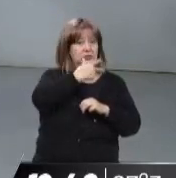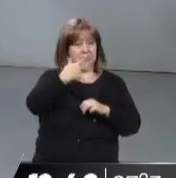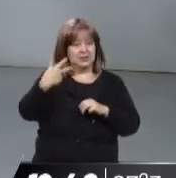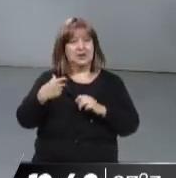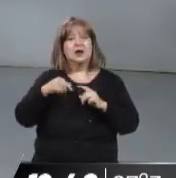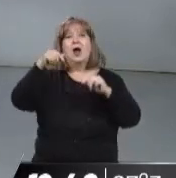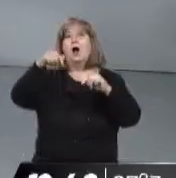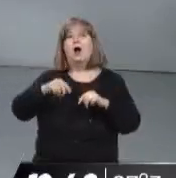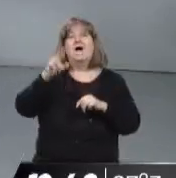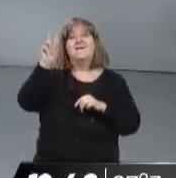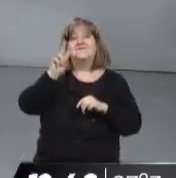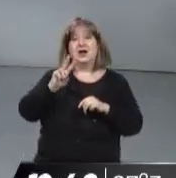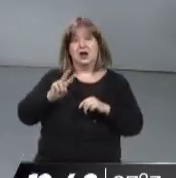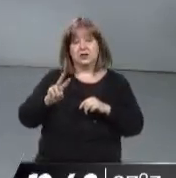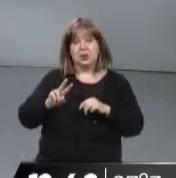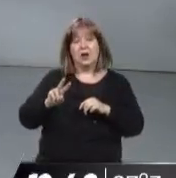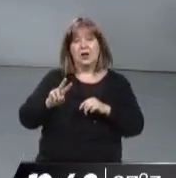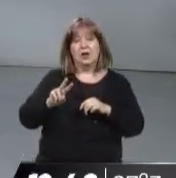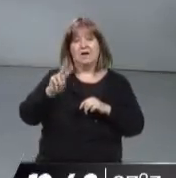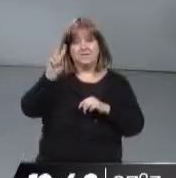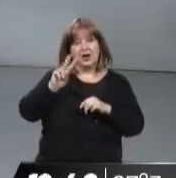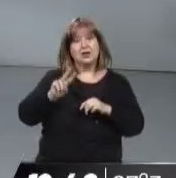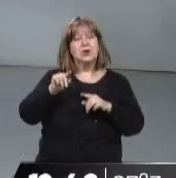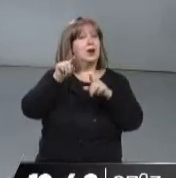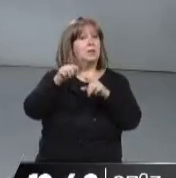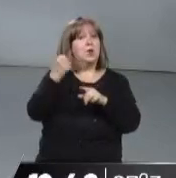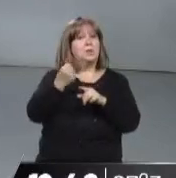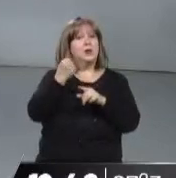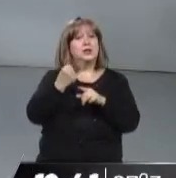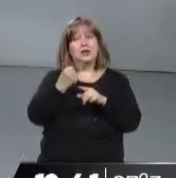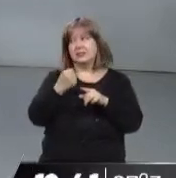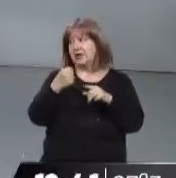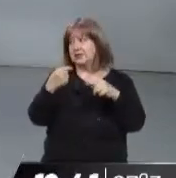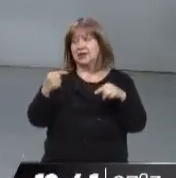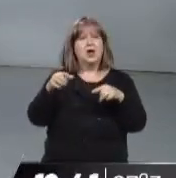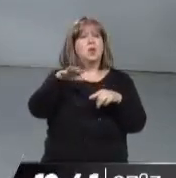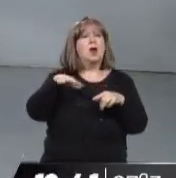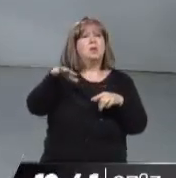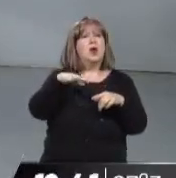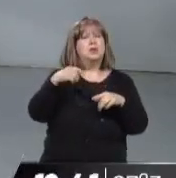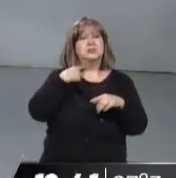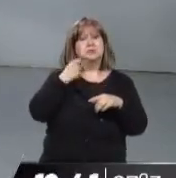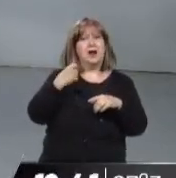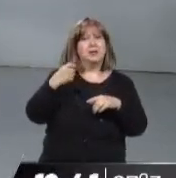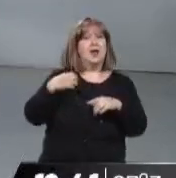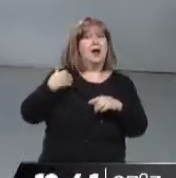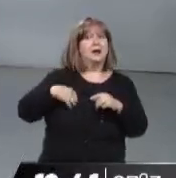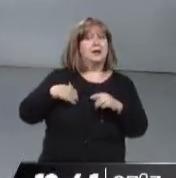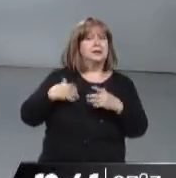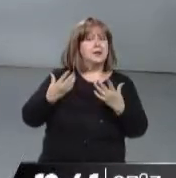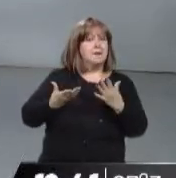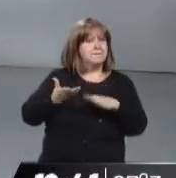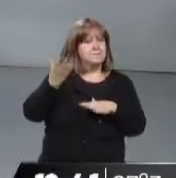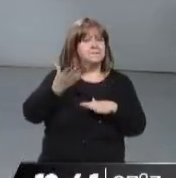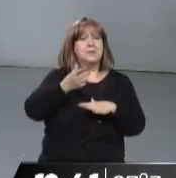Y obviamente acá estamos viendo, porque esto también es otro dato que arrojó, que en distintas ciudades o pueblos españoles ya los argentinos superan